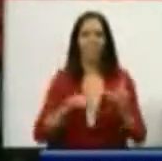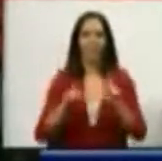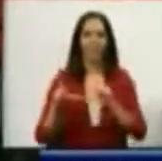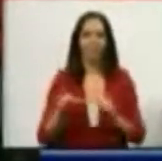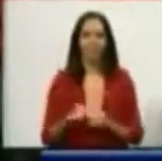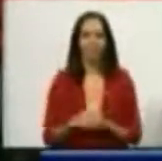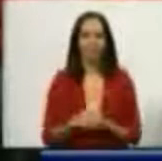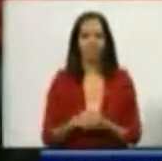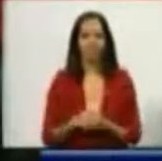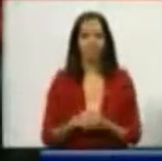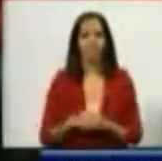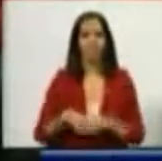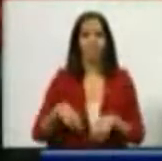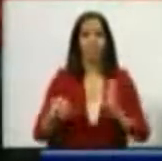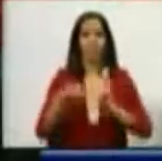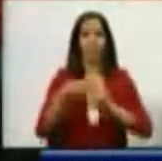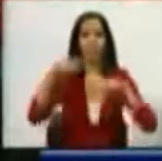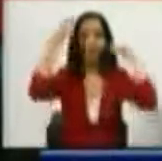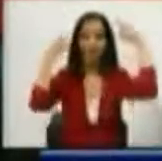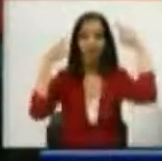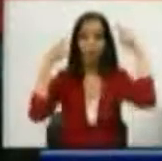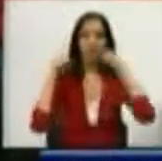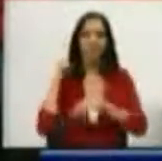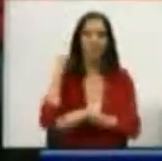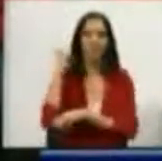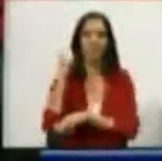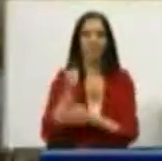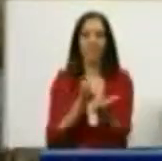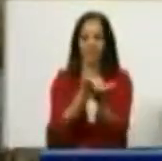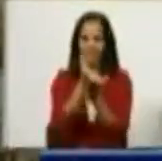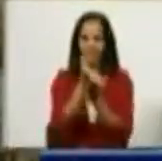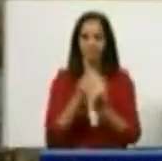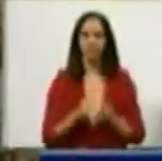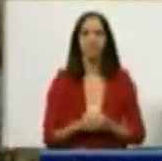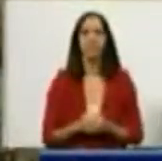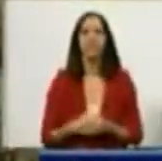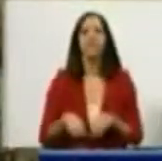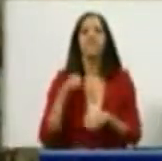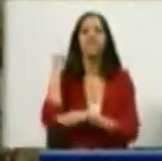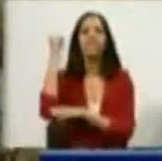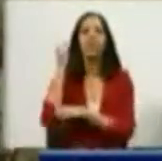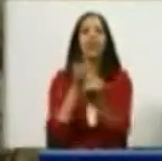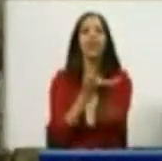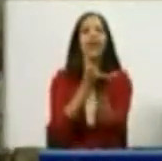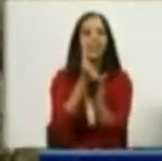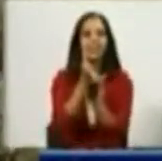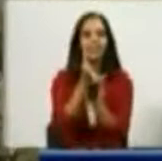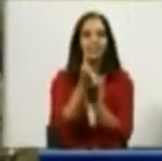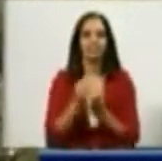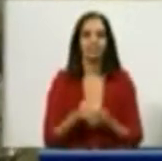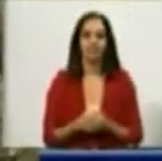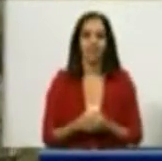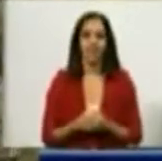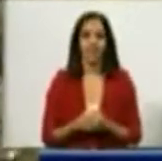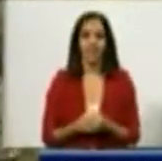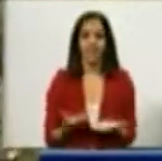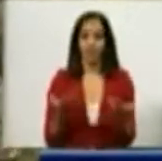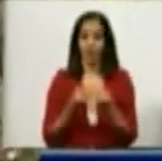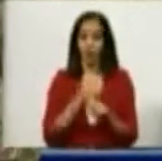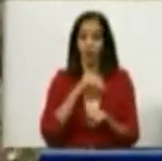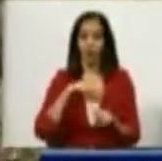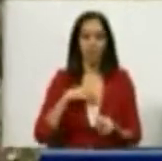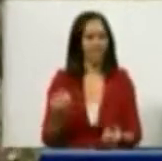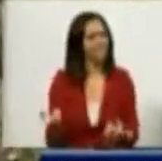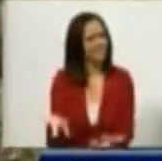numeral chavismo es Victoria y lealtad está con nosotros mi querido